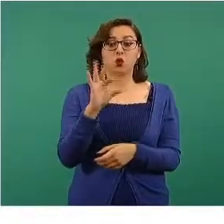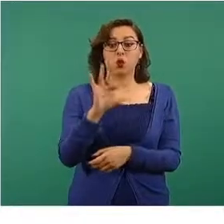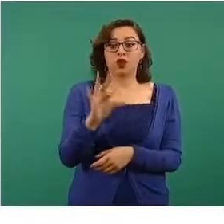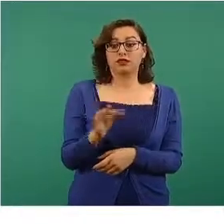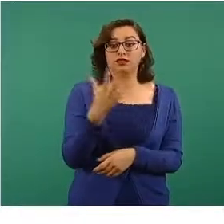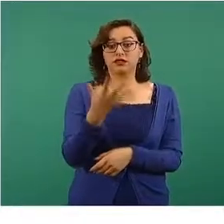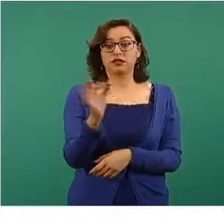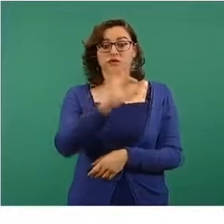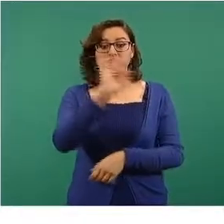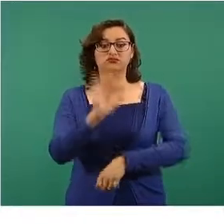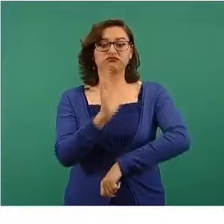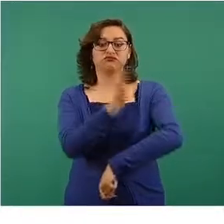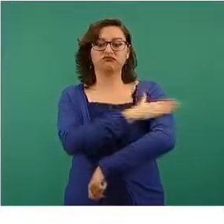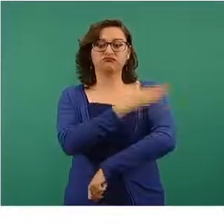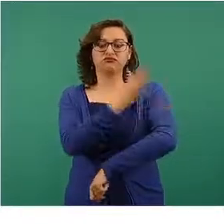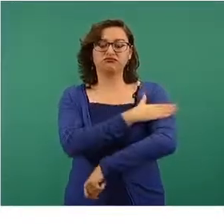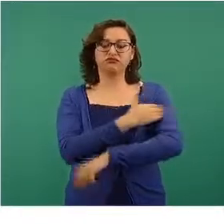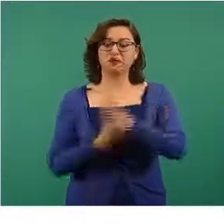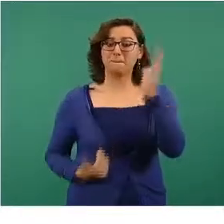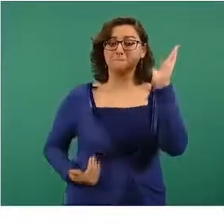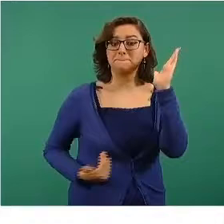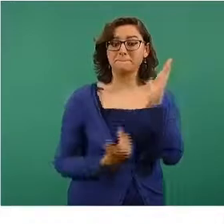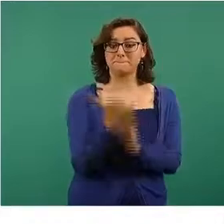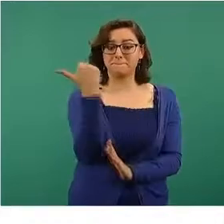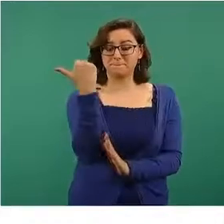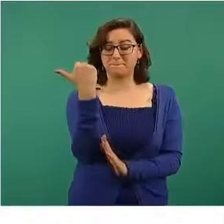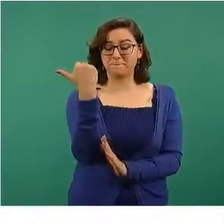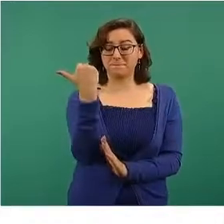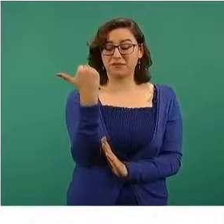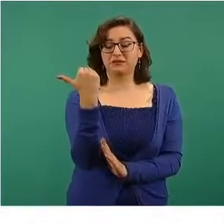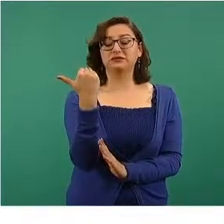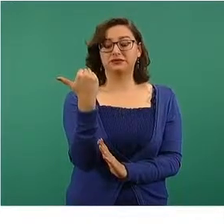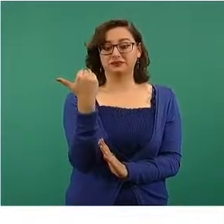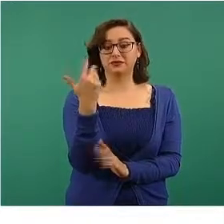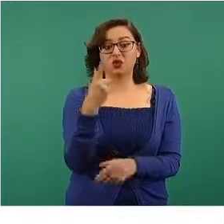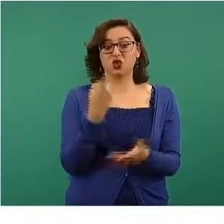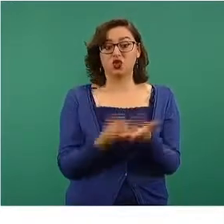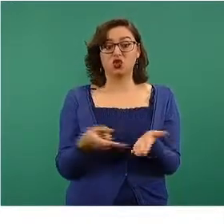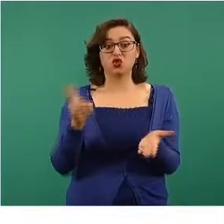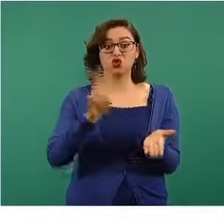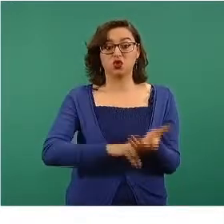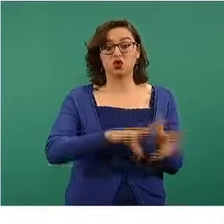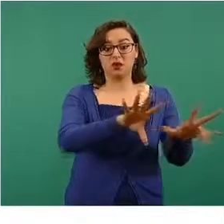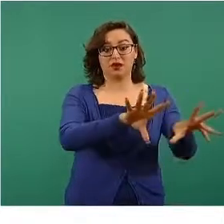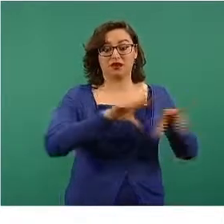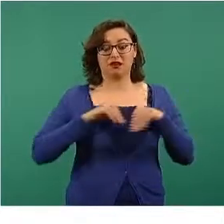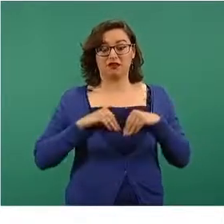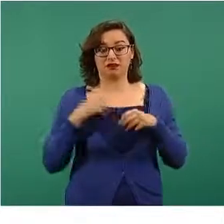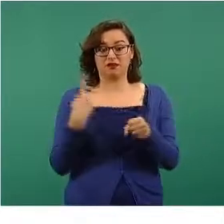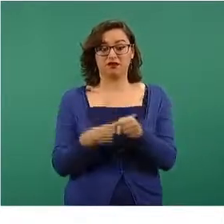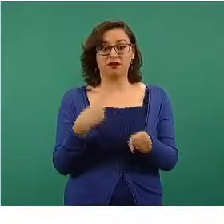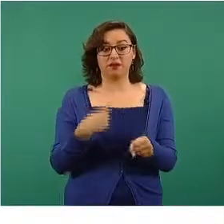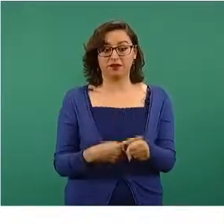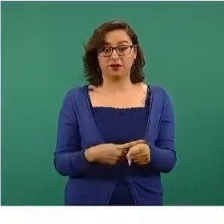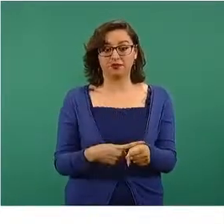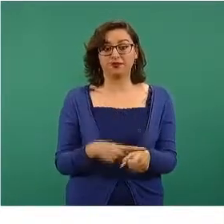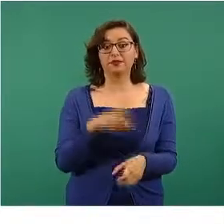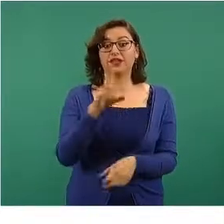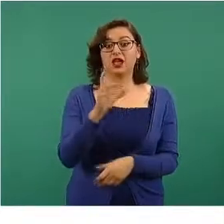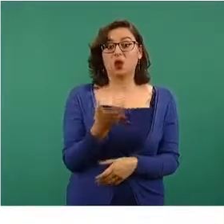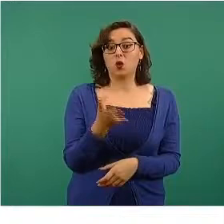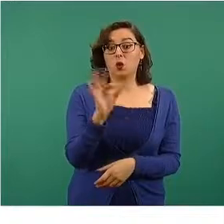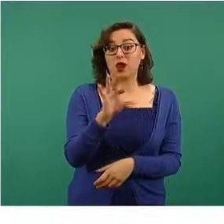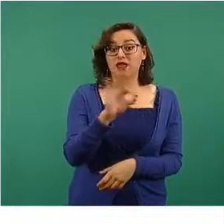hipertensión arterial. Un porcentaje muy alto, casi 40% tenían diabetes. Más del